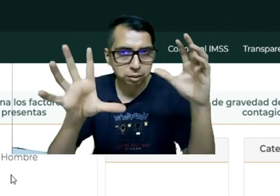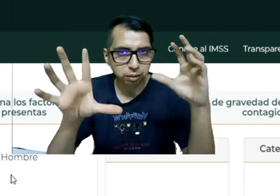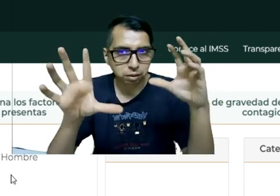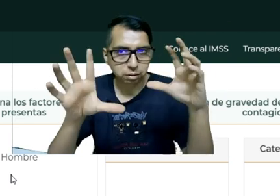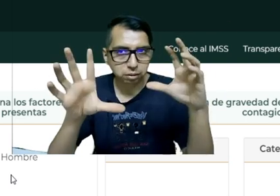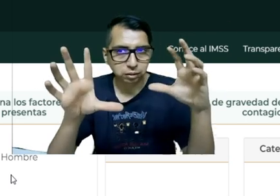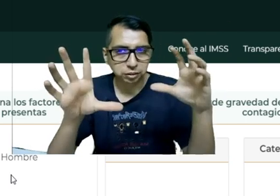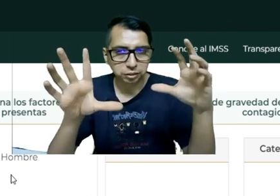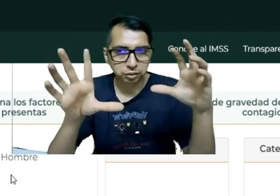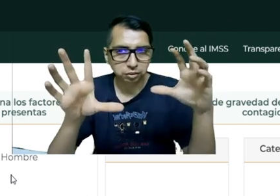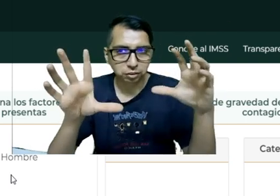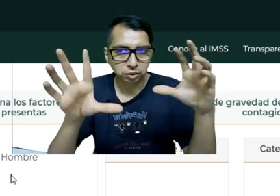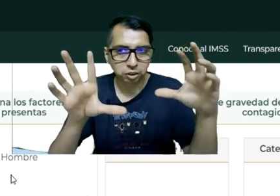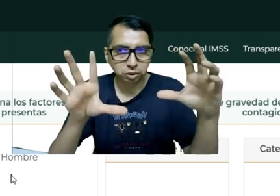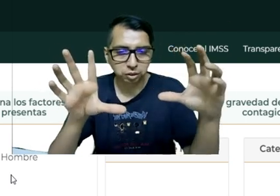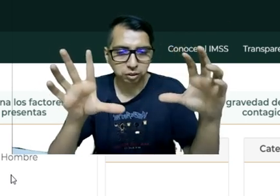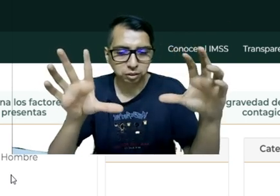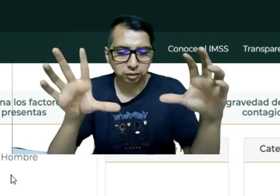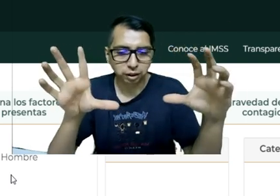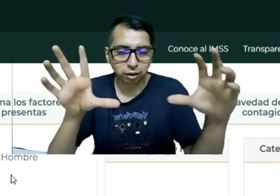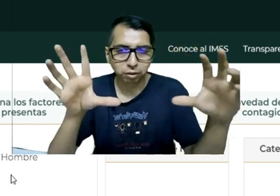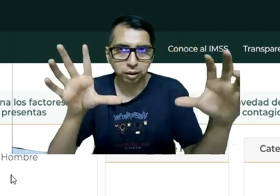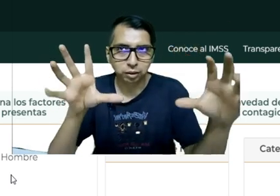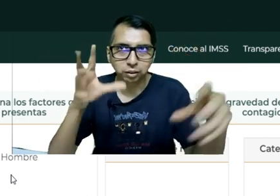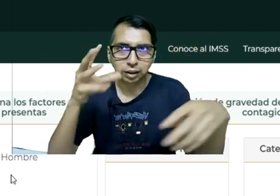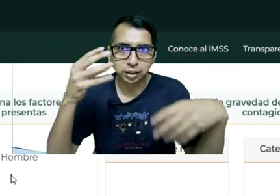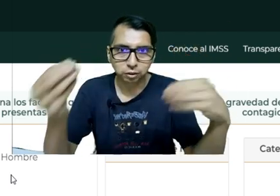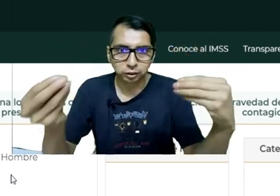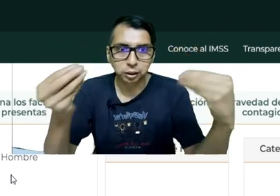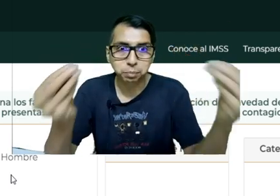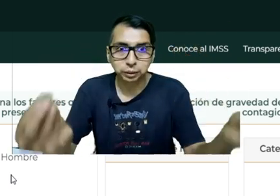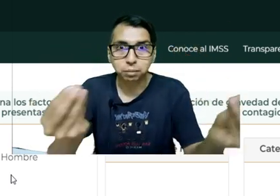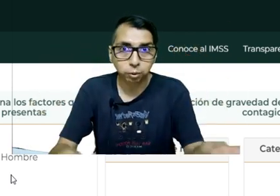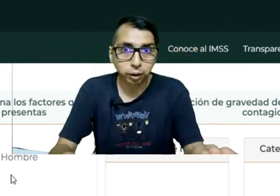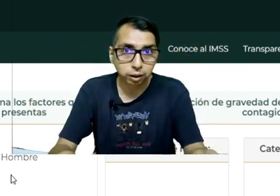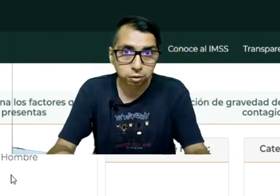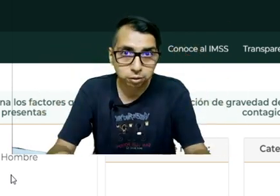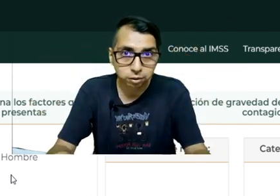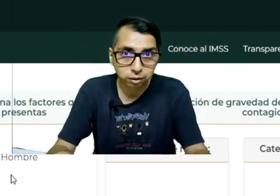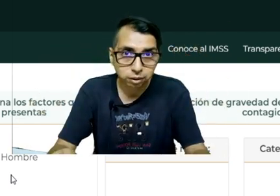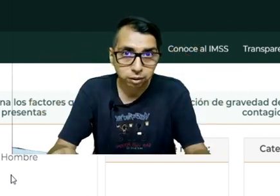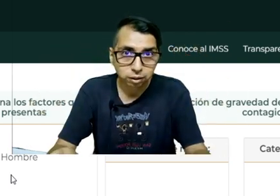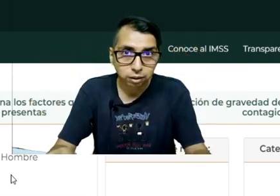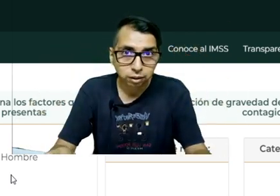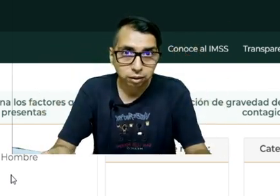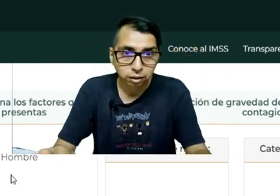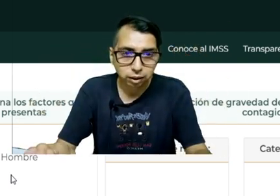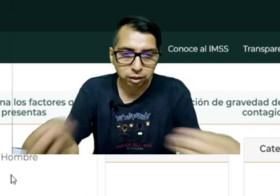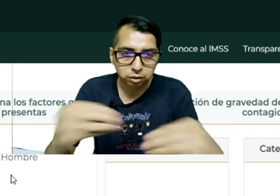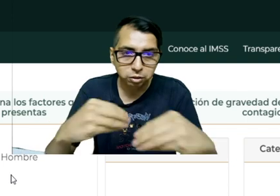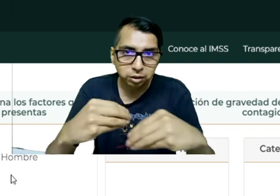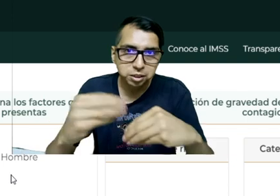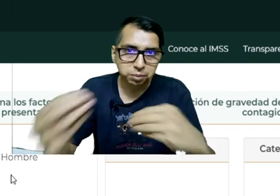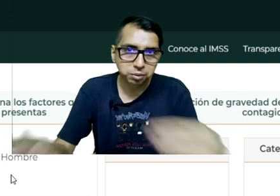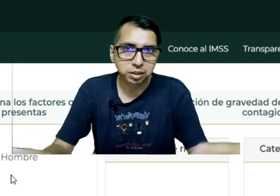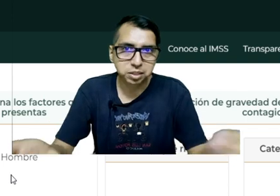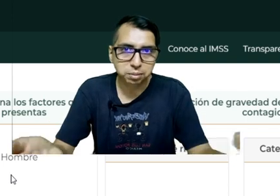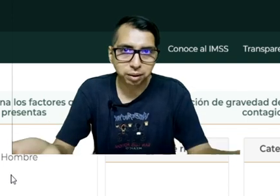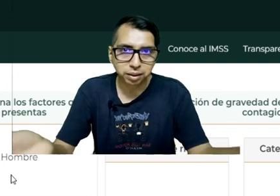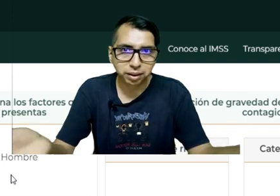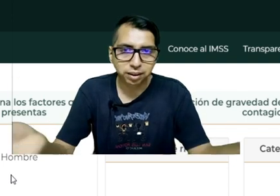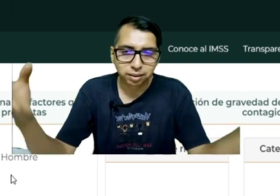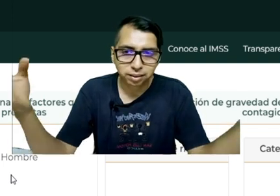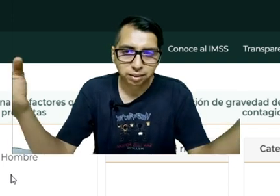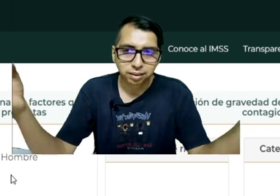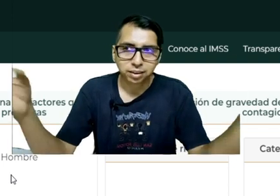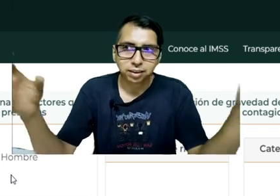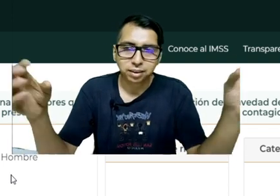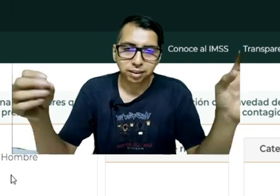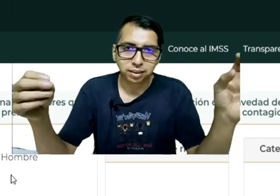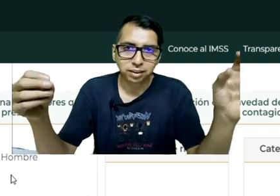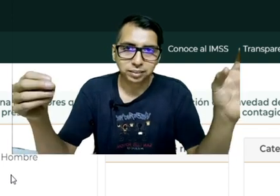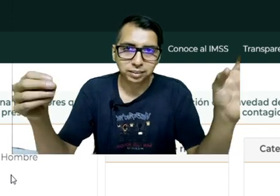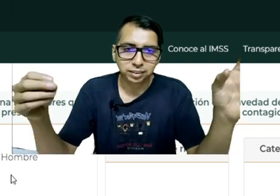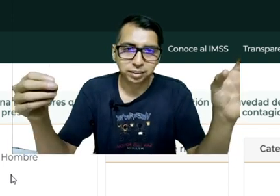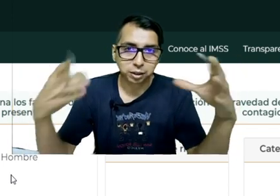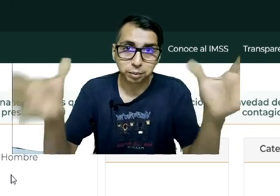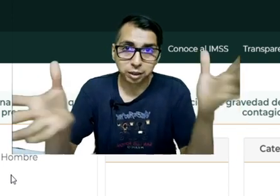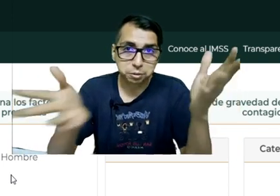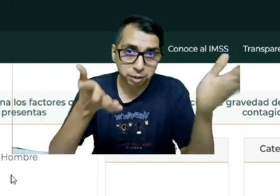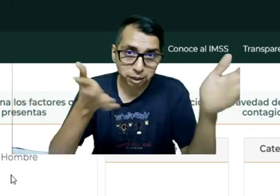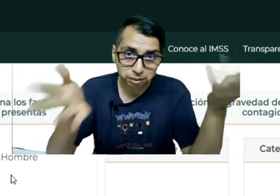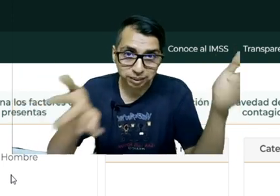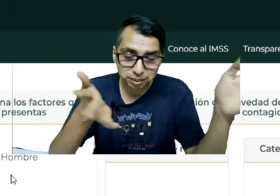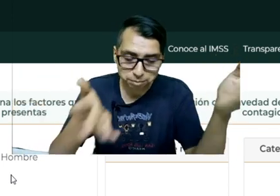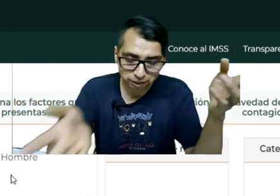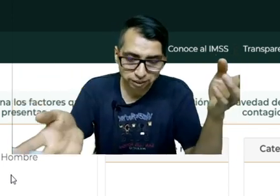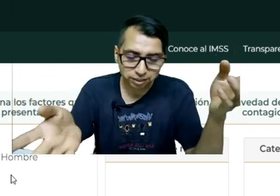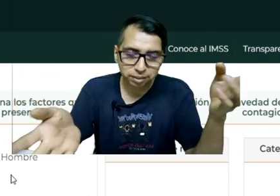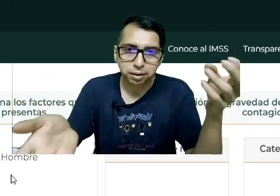ustedes pero yo creo que todas las cosas pasan por algo el día de hoy recibí una llamada este